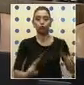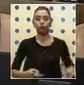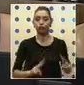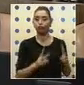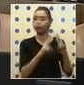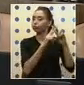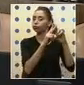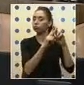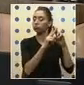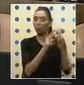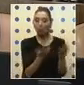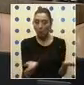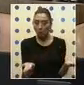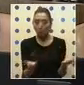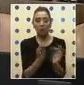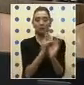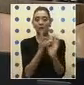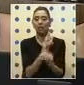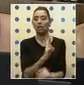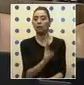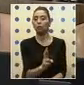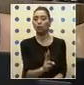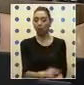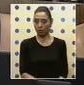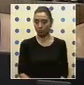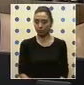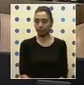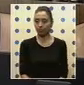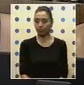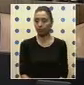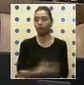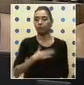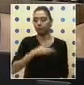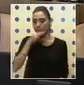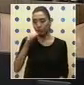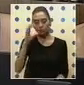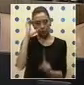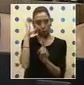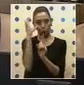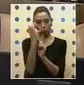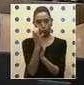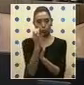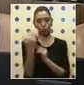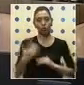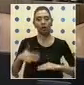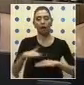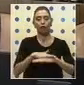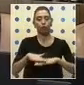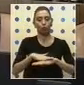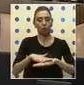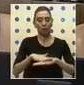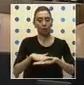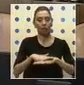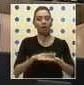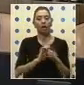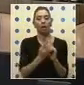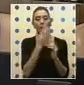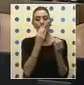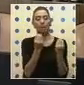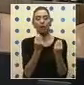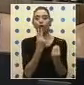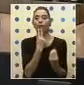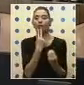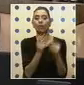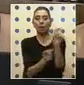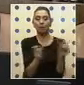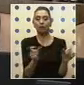parecer resultados sobre la misma. Quiero destacar que la cultura es un elemento fundamental que podría enriquecer las vidas de la gente